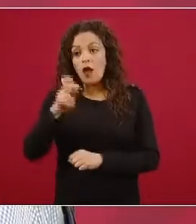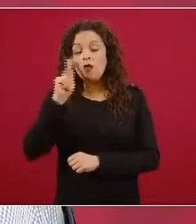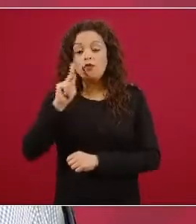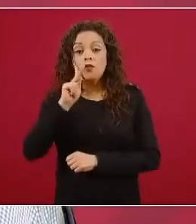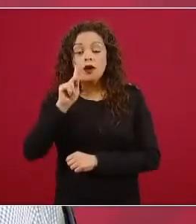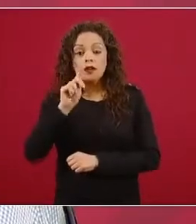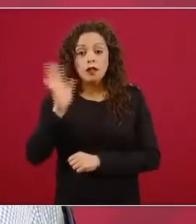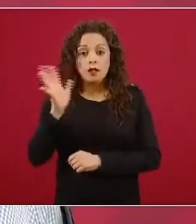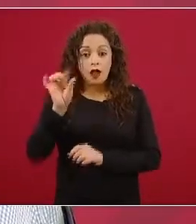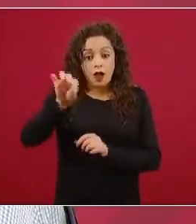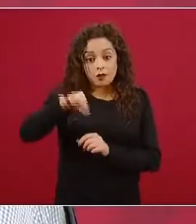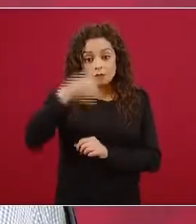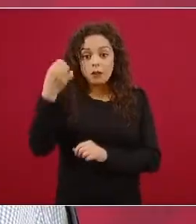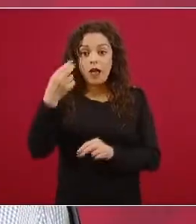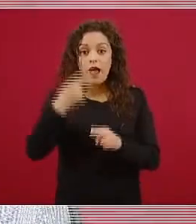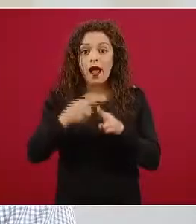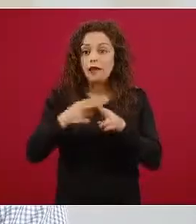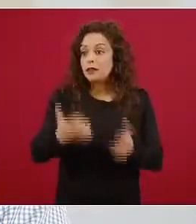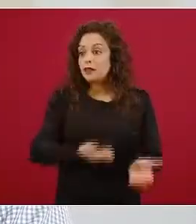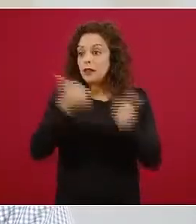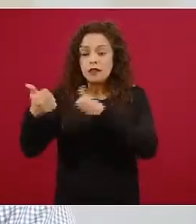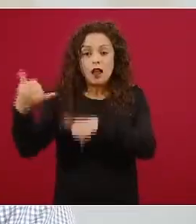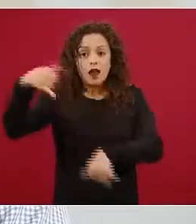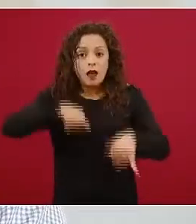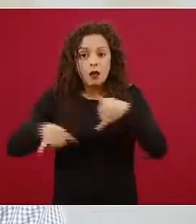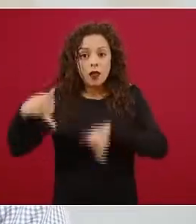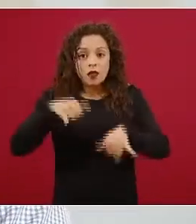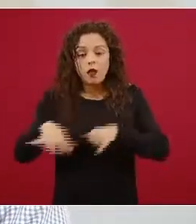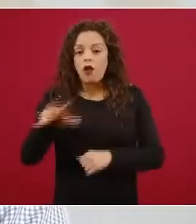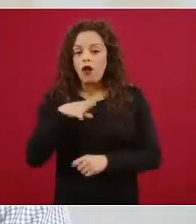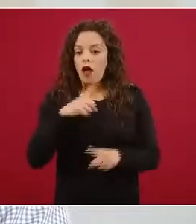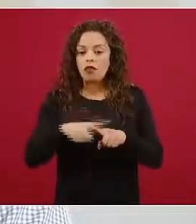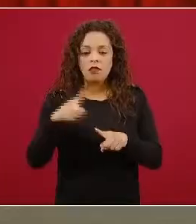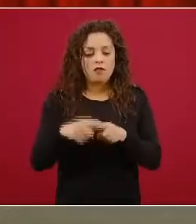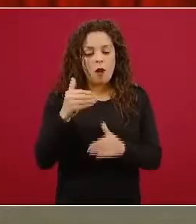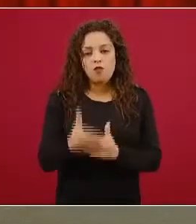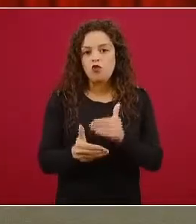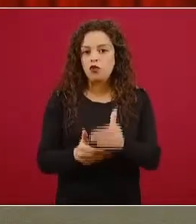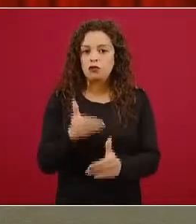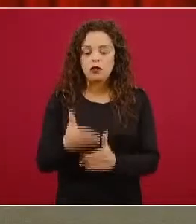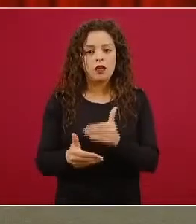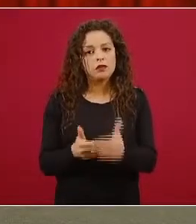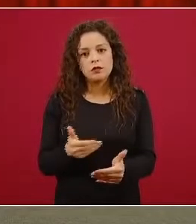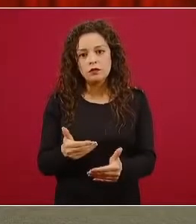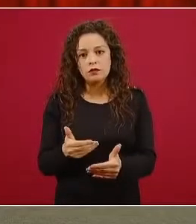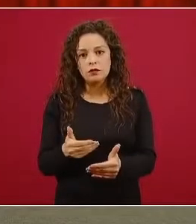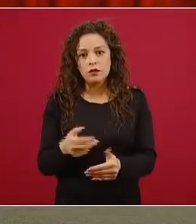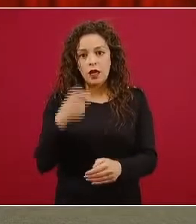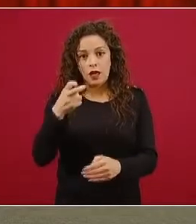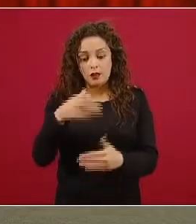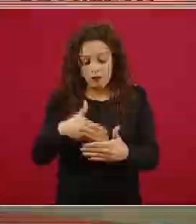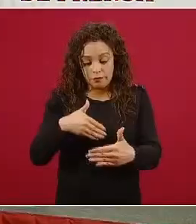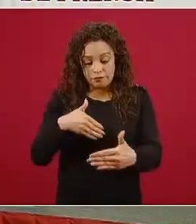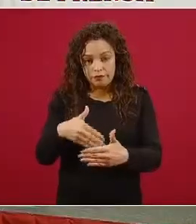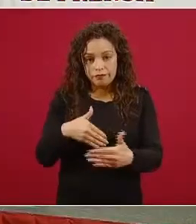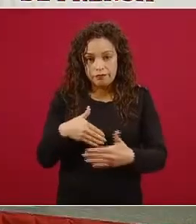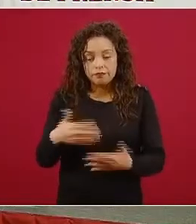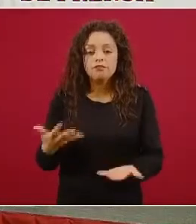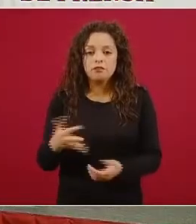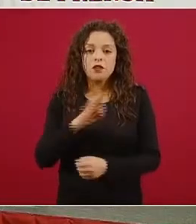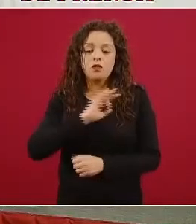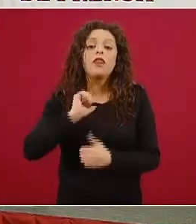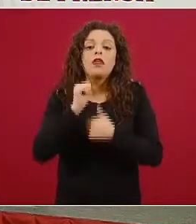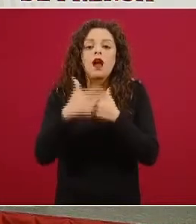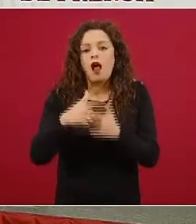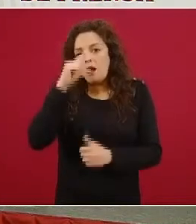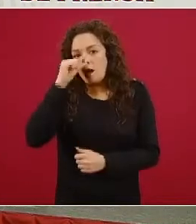hasta que llega a un laboratorio hay muchos procesos en medio y lógicamente estos pueden estar sujetos a alguna falla,